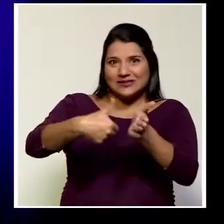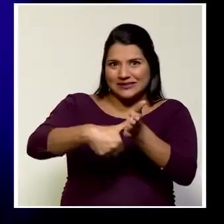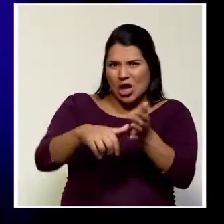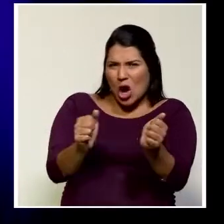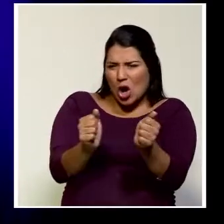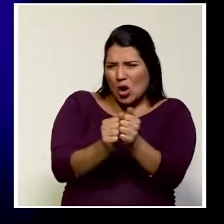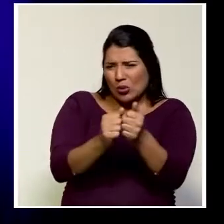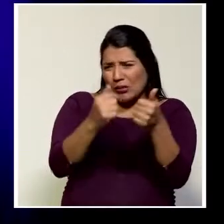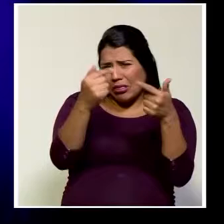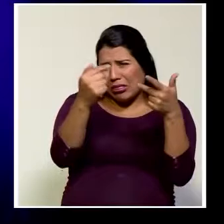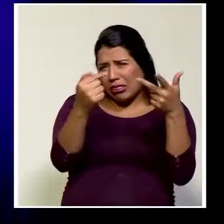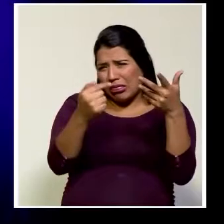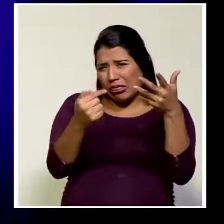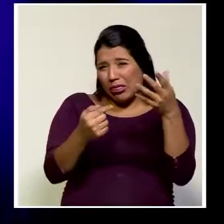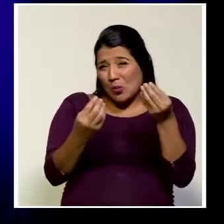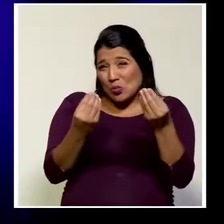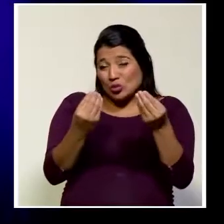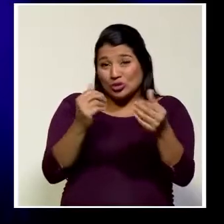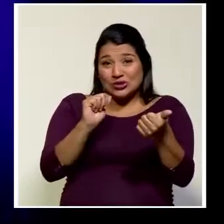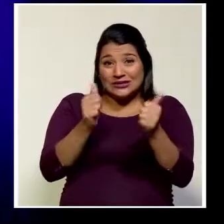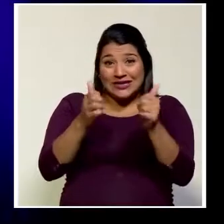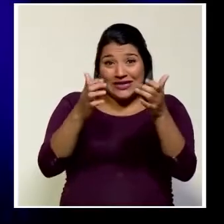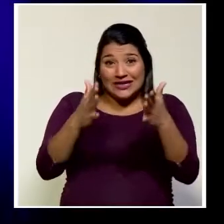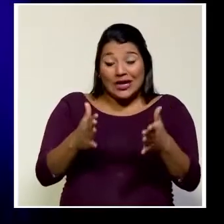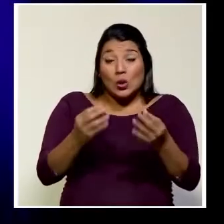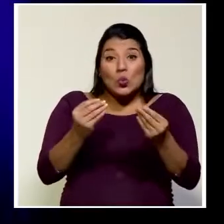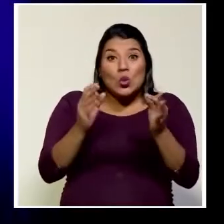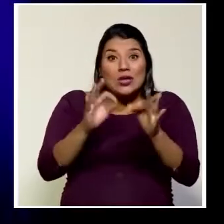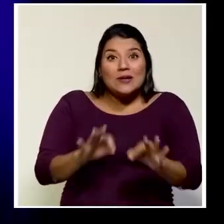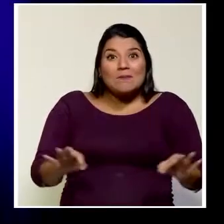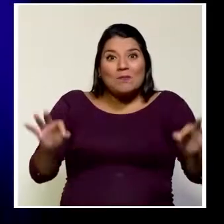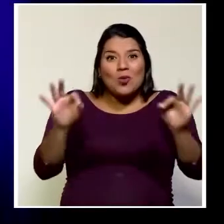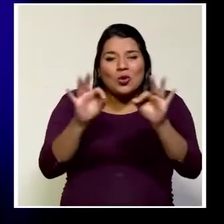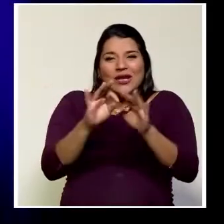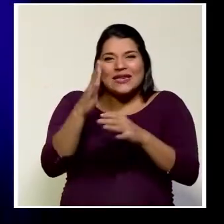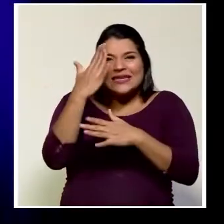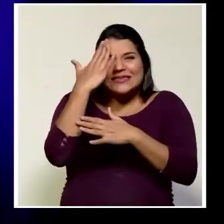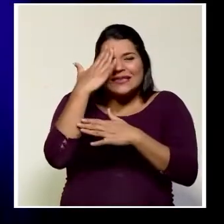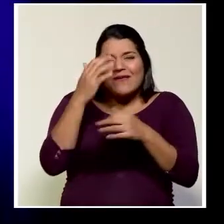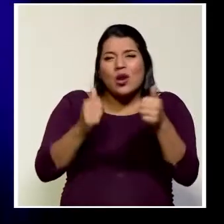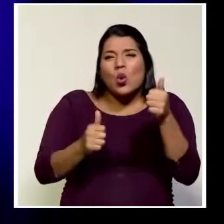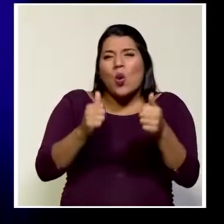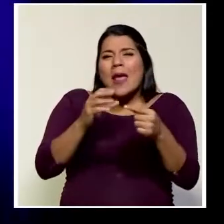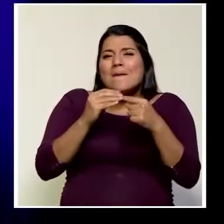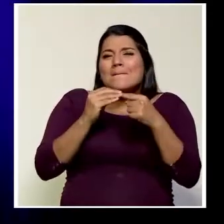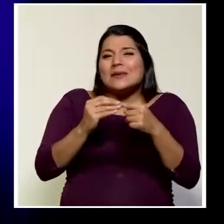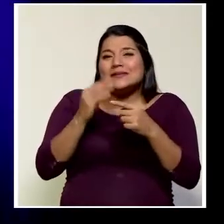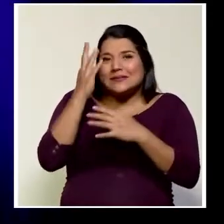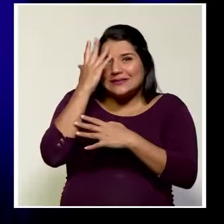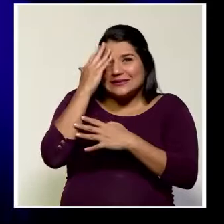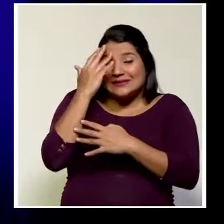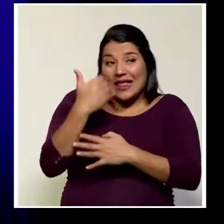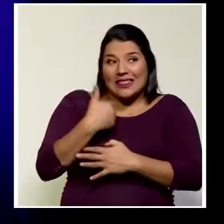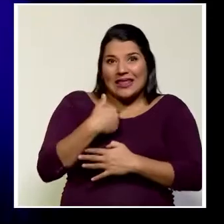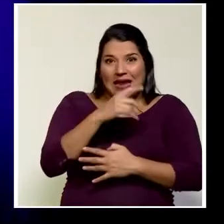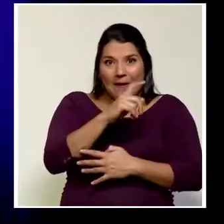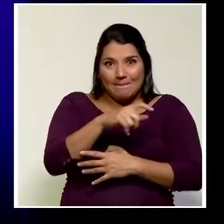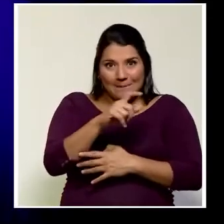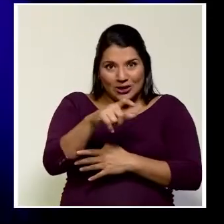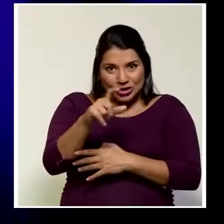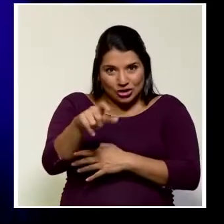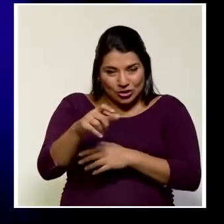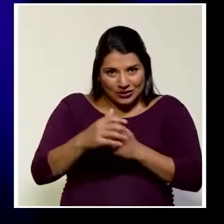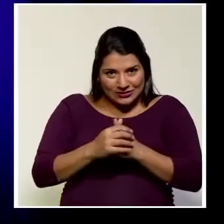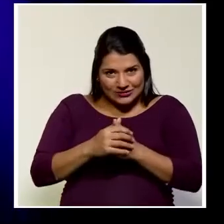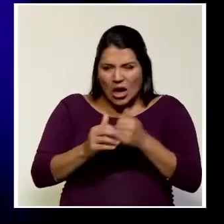tan variada, es vital descifrar cuáles son las principales preocupaciones de las personas,